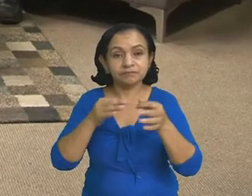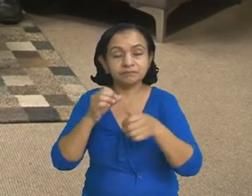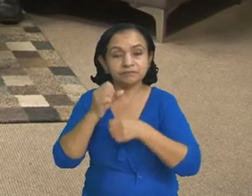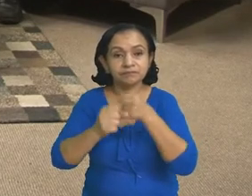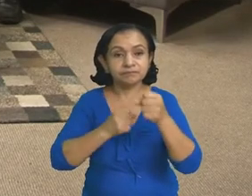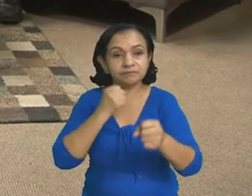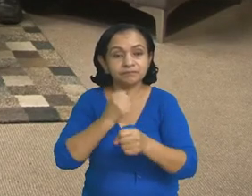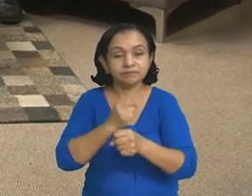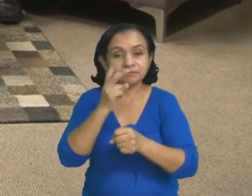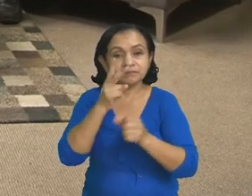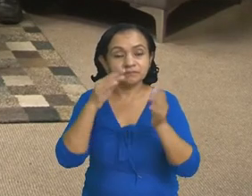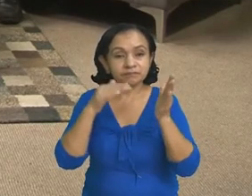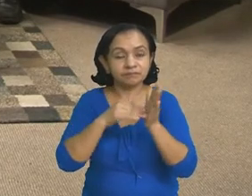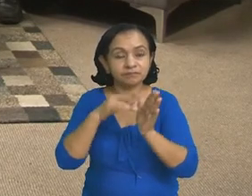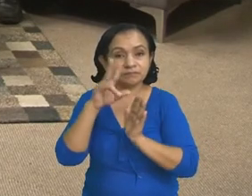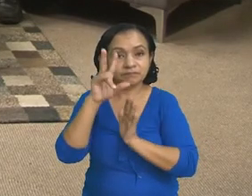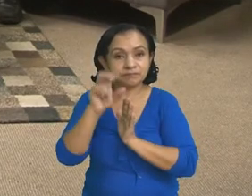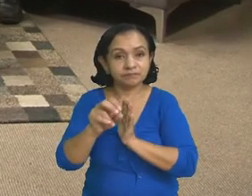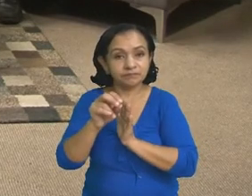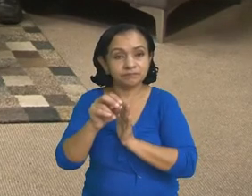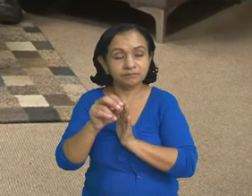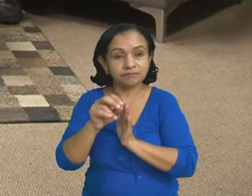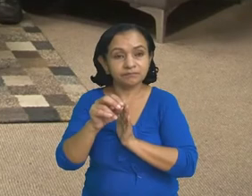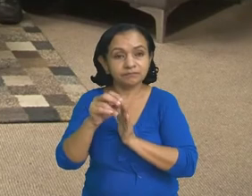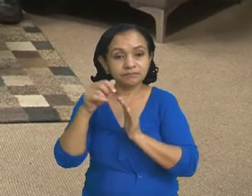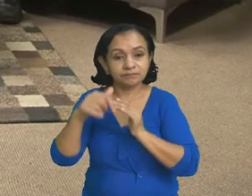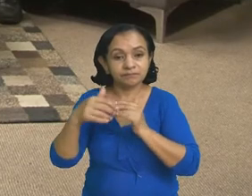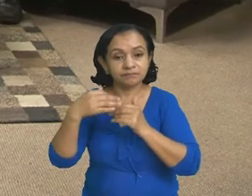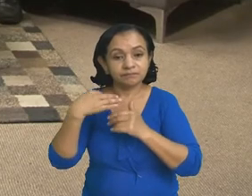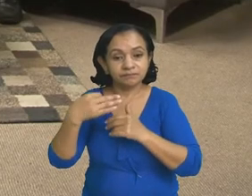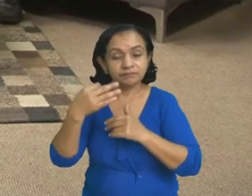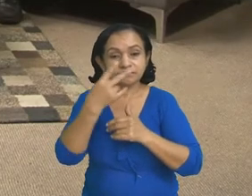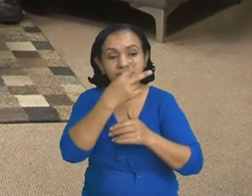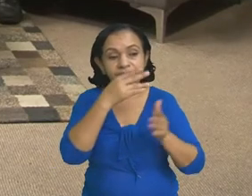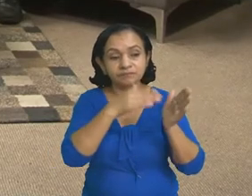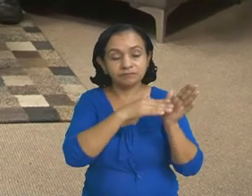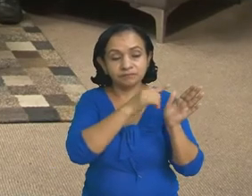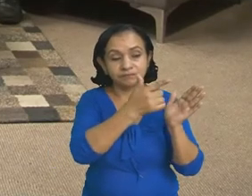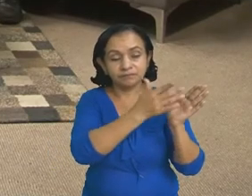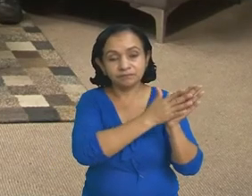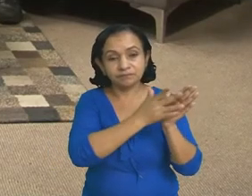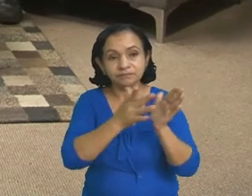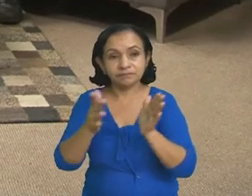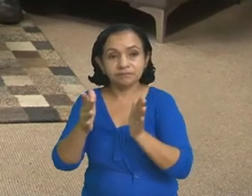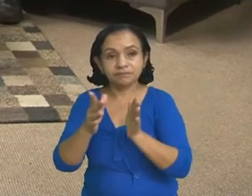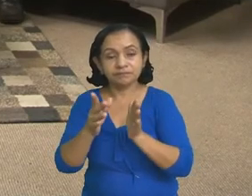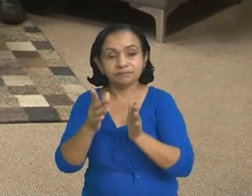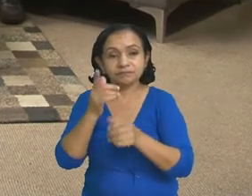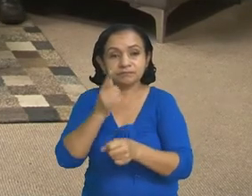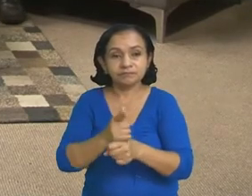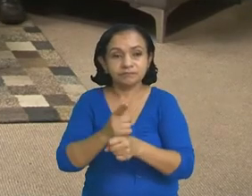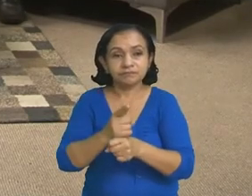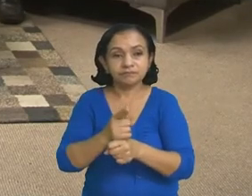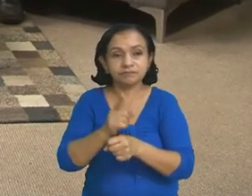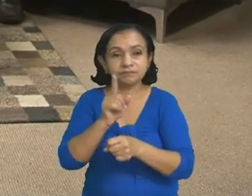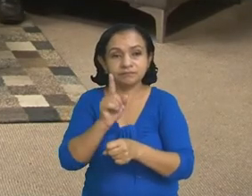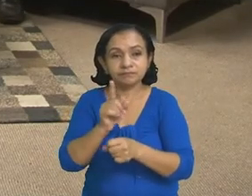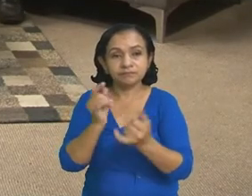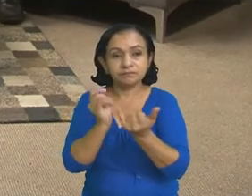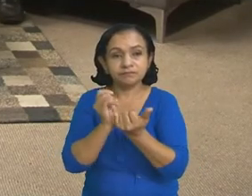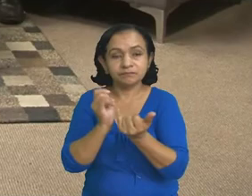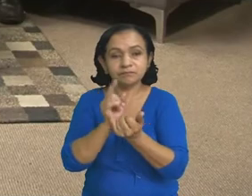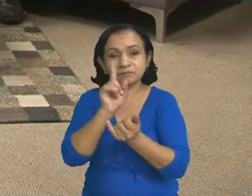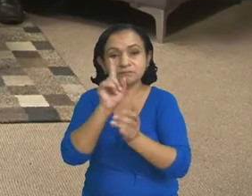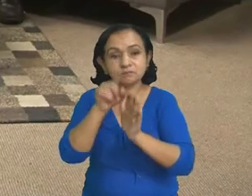año 2020, pero también que se acumula al camino y andado desde el año 2007 para acá, pues tiene las cámaras del canal parlamentario y ahí sí